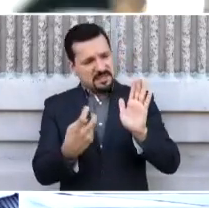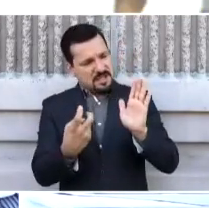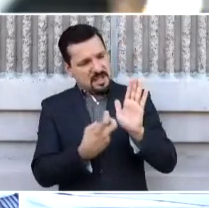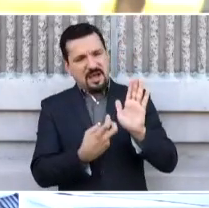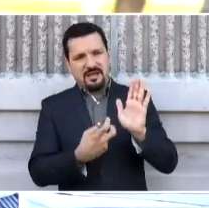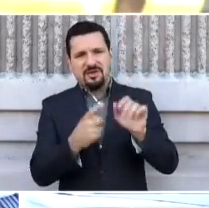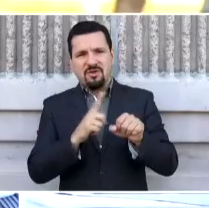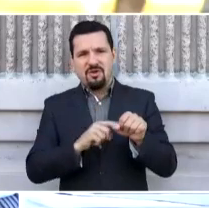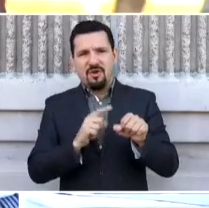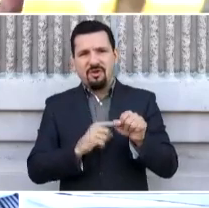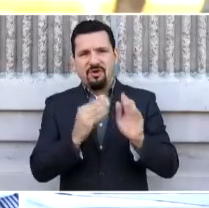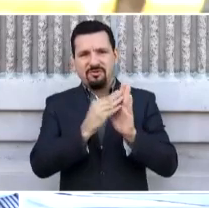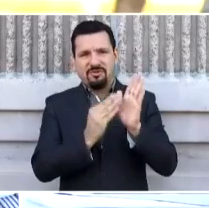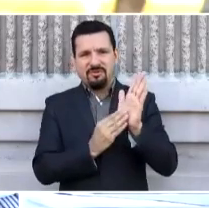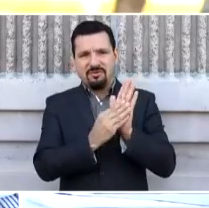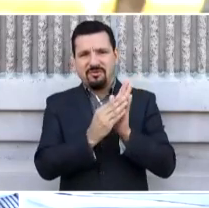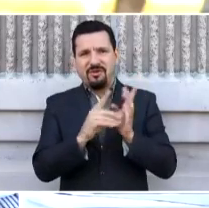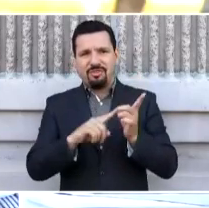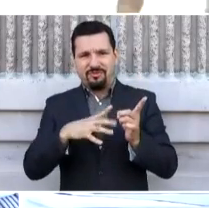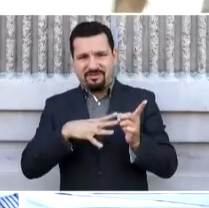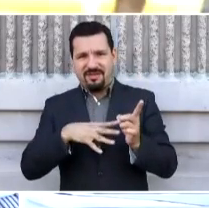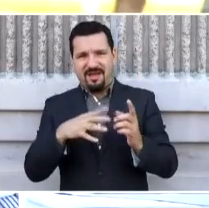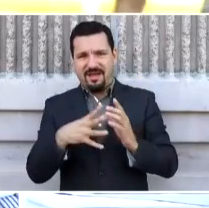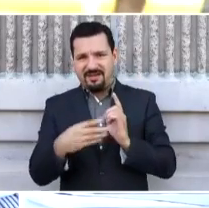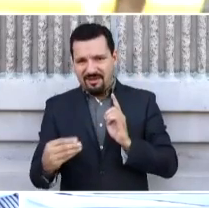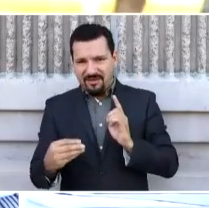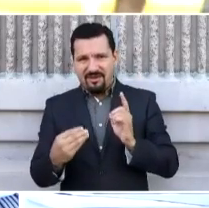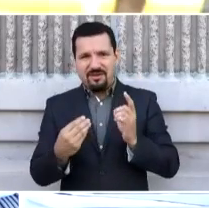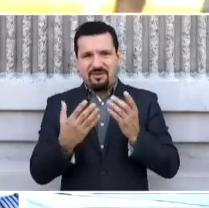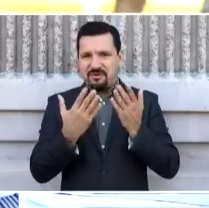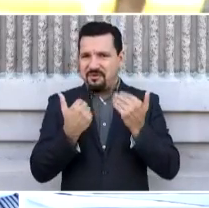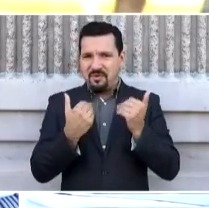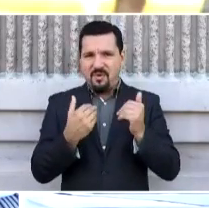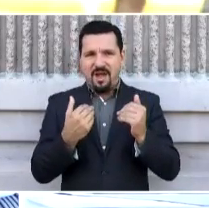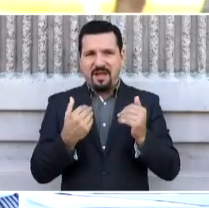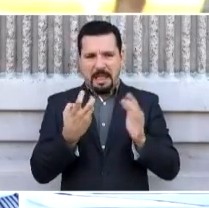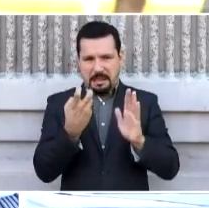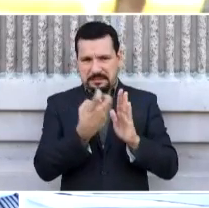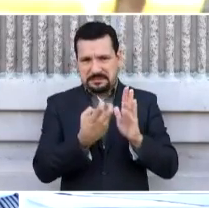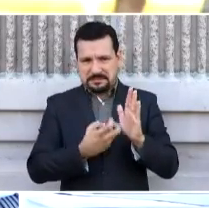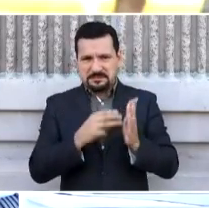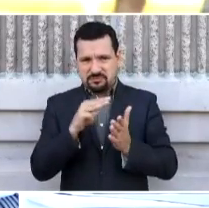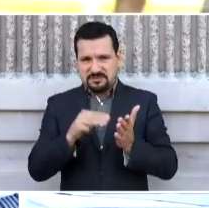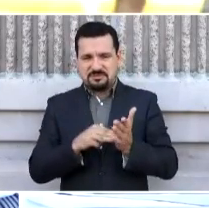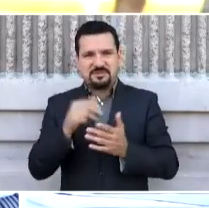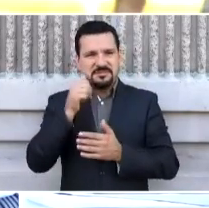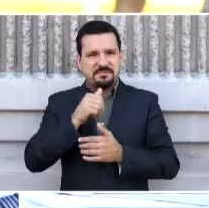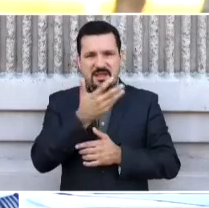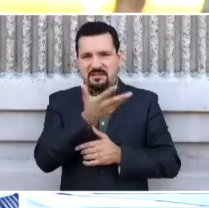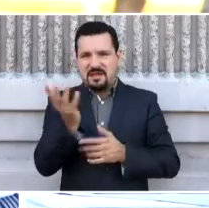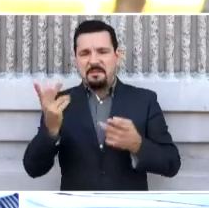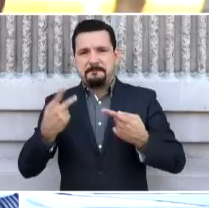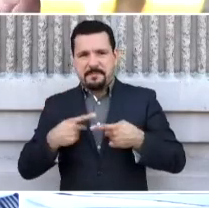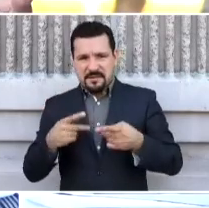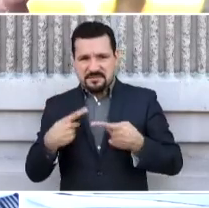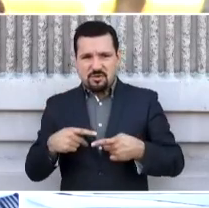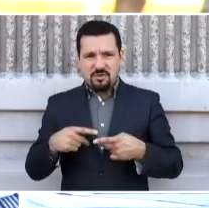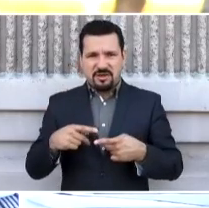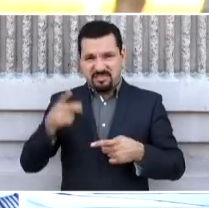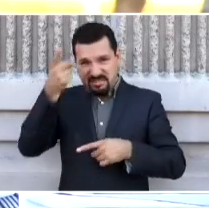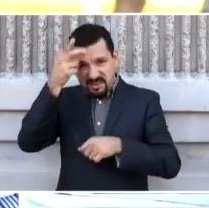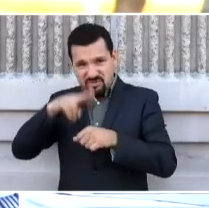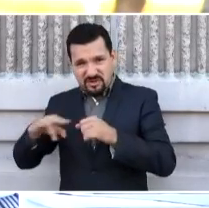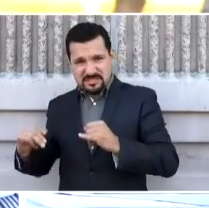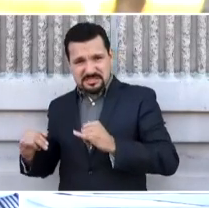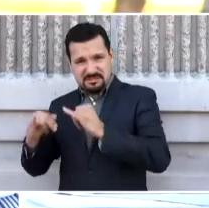a miembros del Consejo Estatal de Salud, a los directores de las